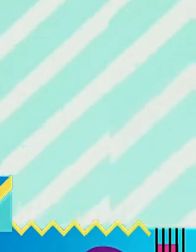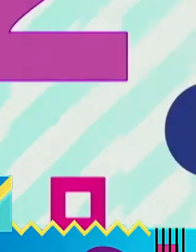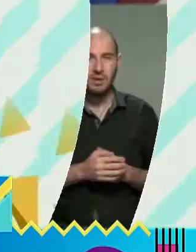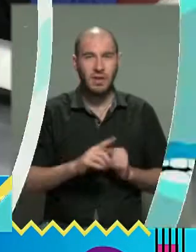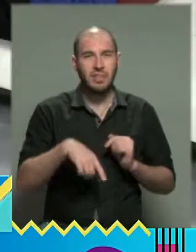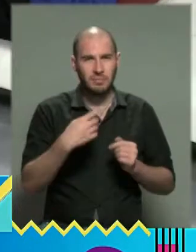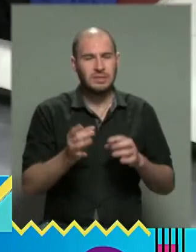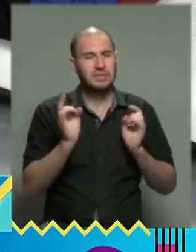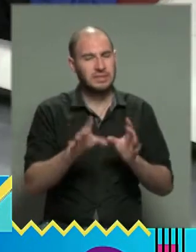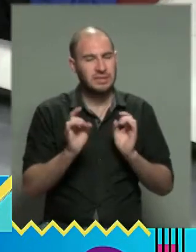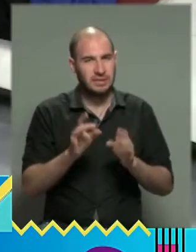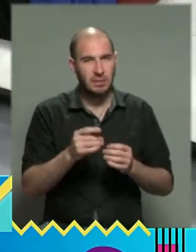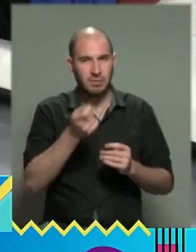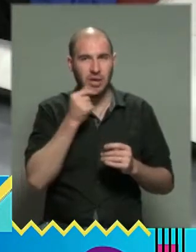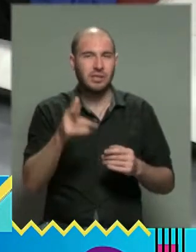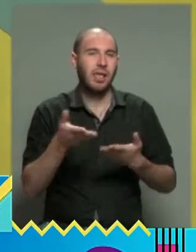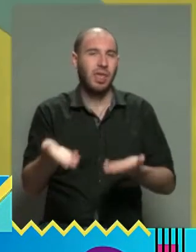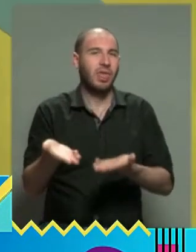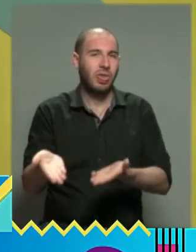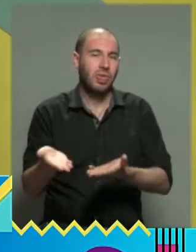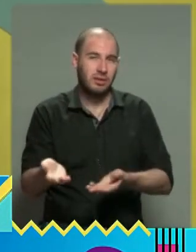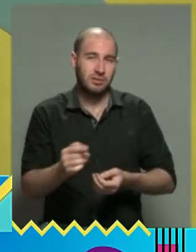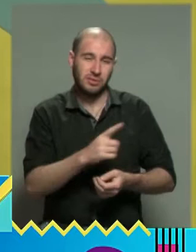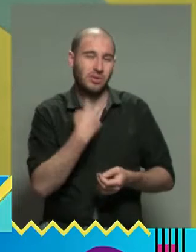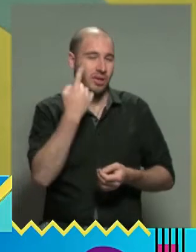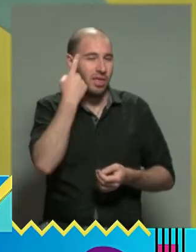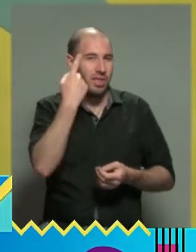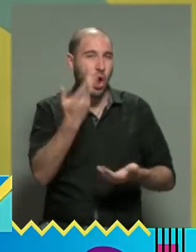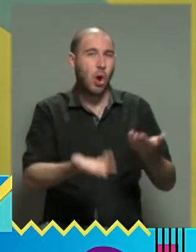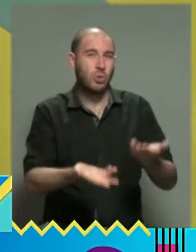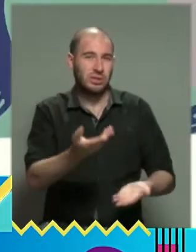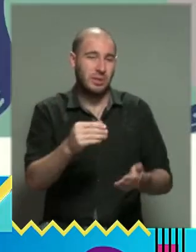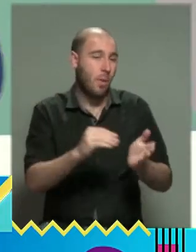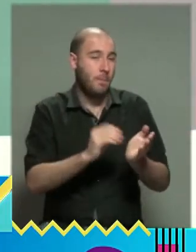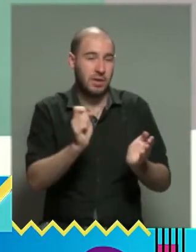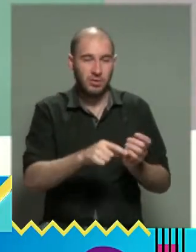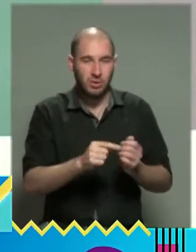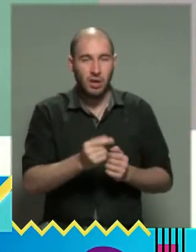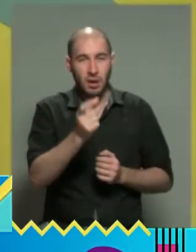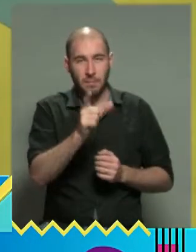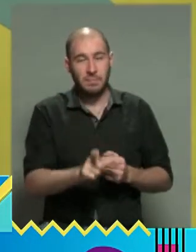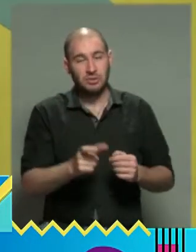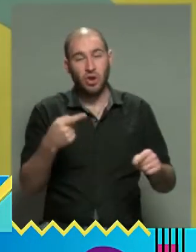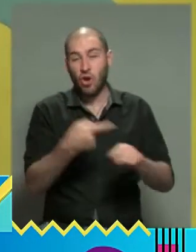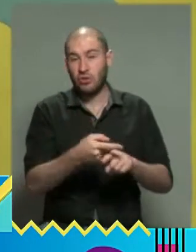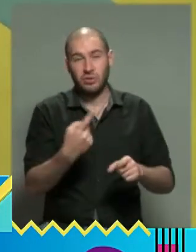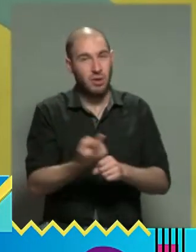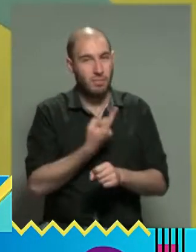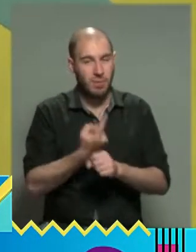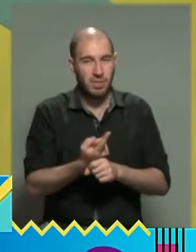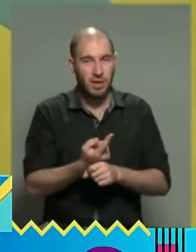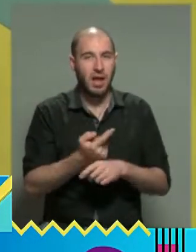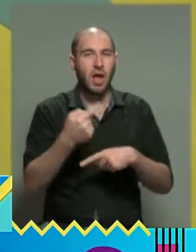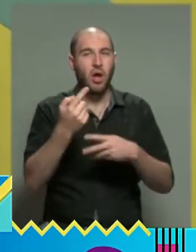venir la crítica, decir, bueno, eso es asistencialismo. Bueno, para nosotros era hacer justicia en el momento, y nadie puede discutir